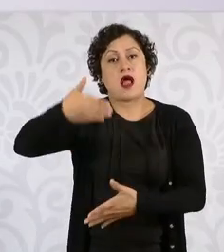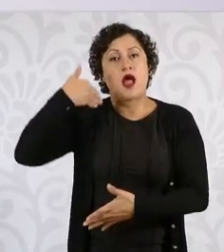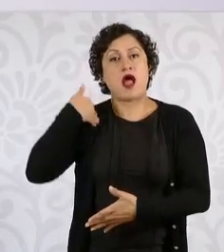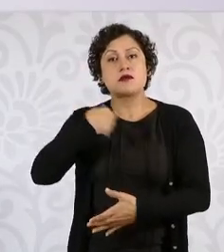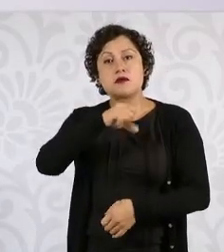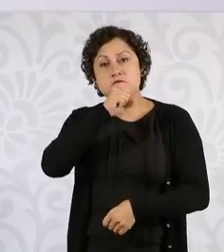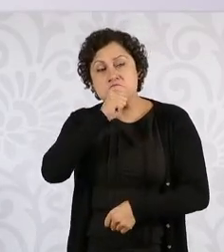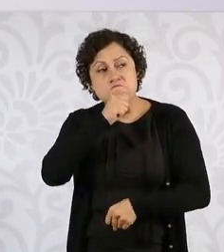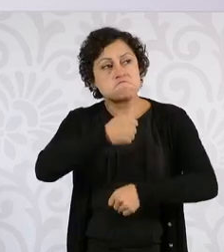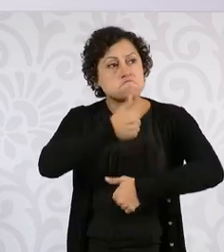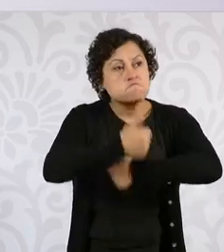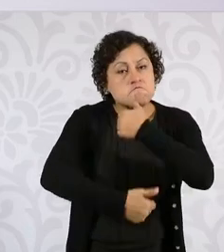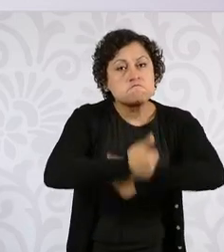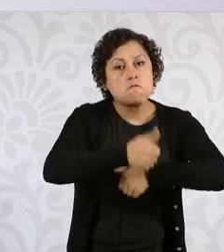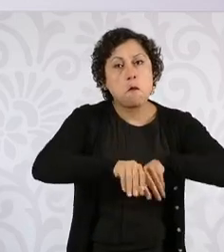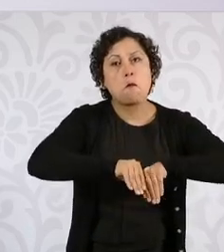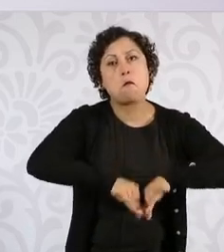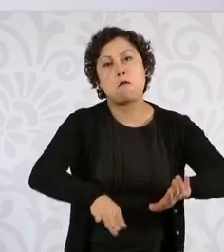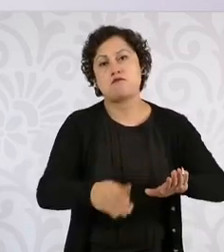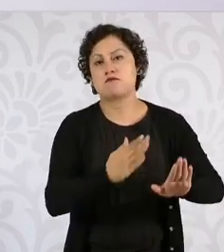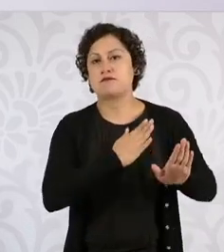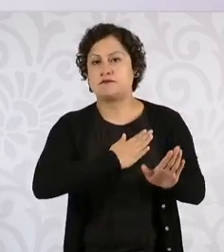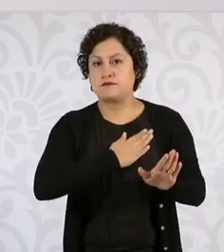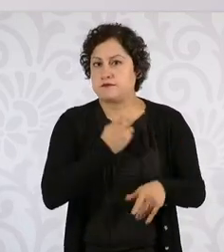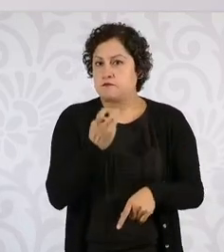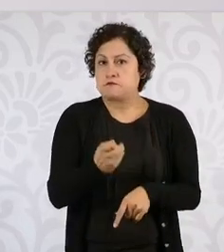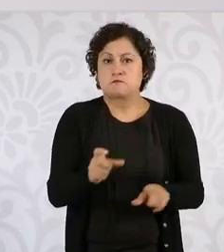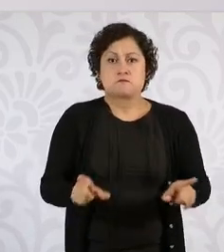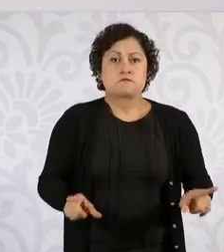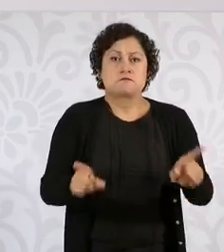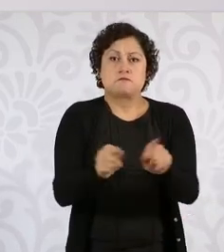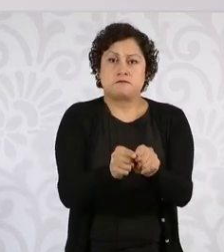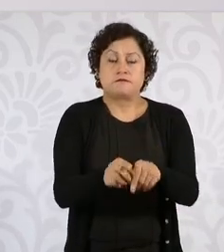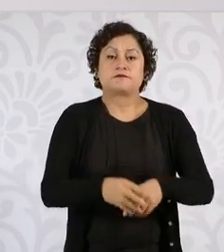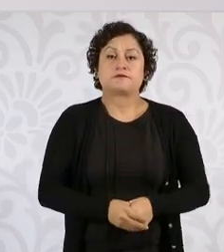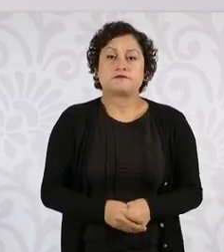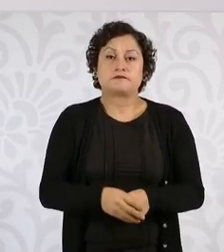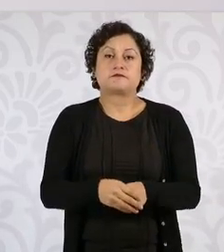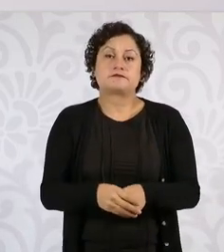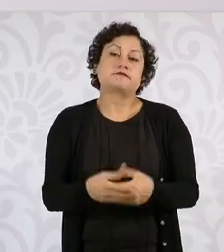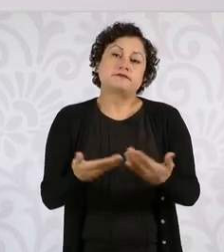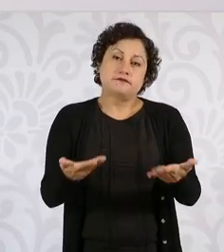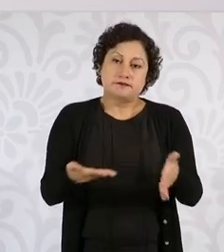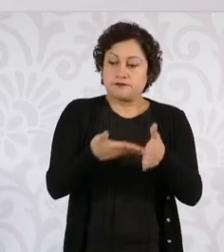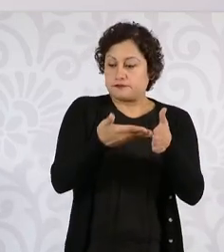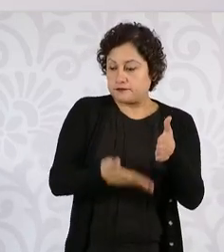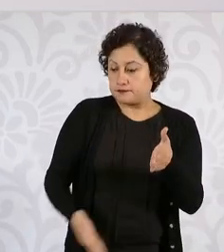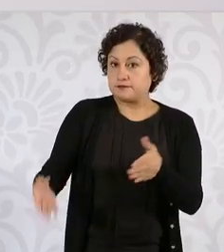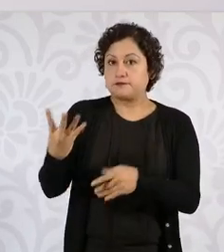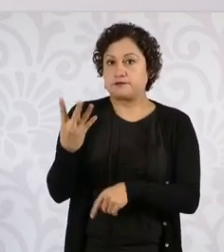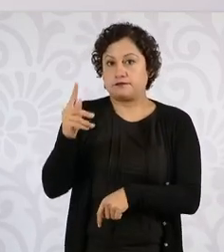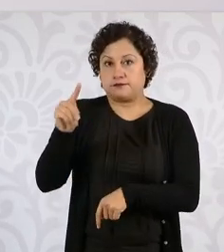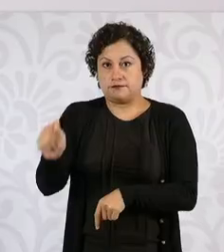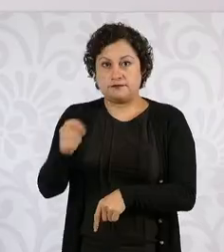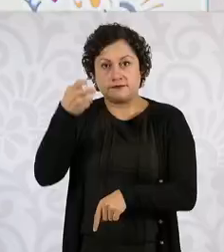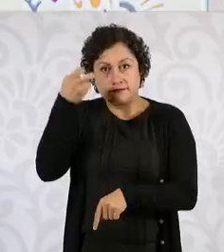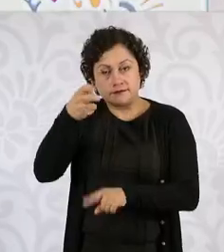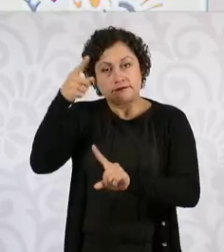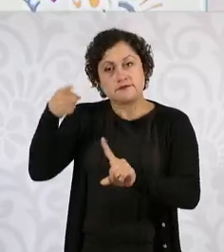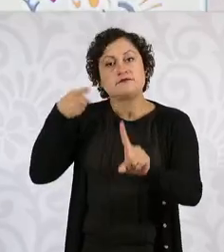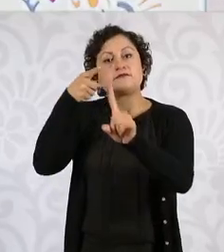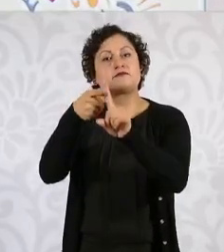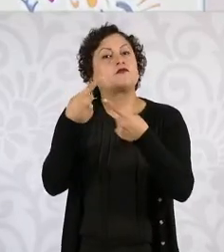Cuarta Transformación, a diferencia de todo el periodo neoliberal, que lo que se quería pues era